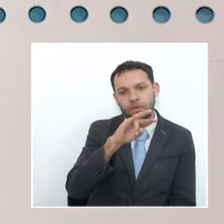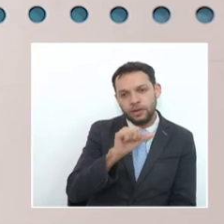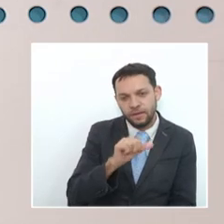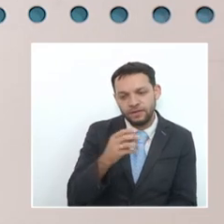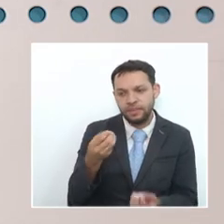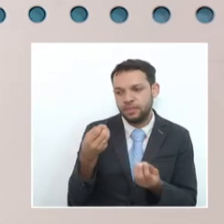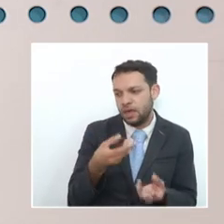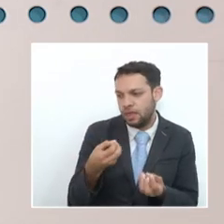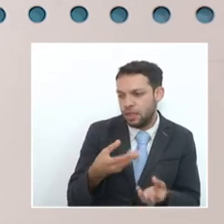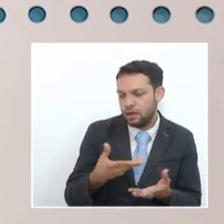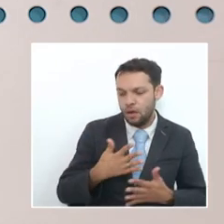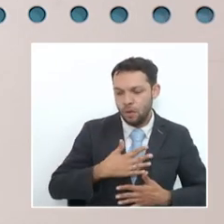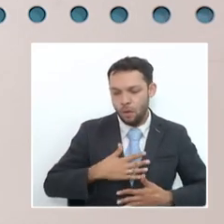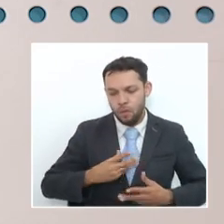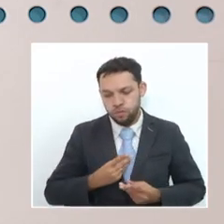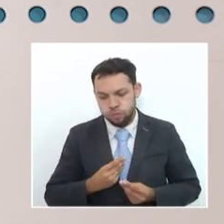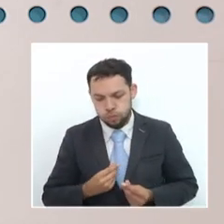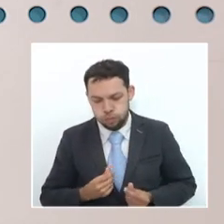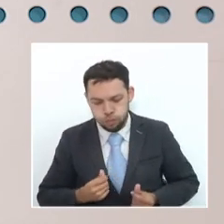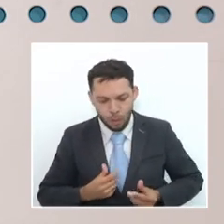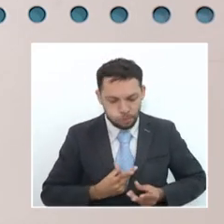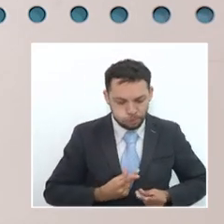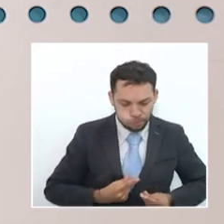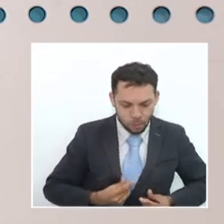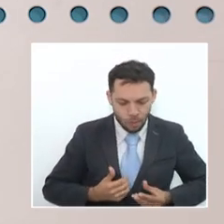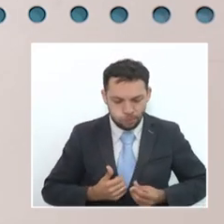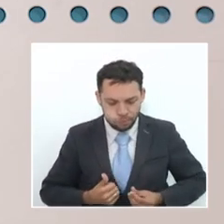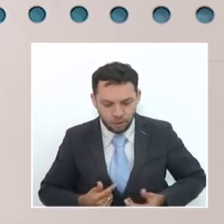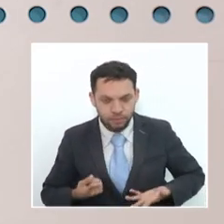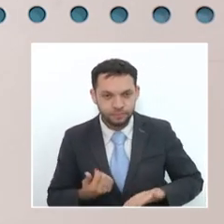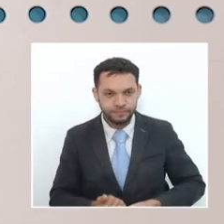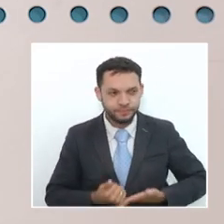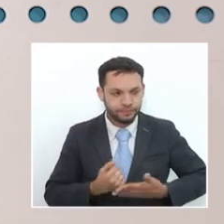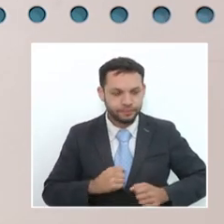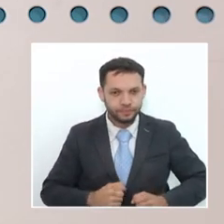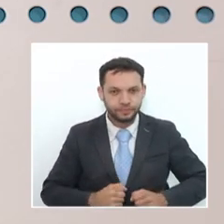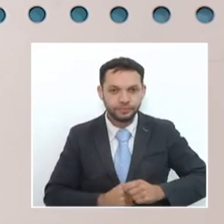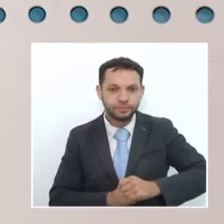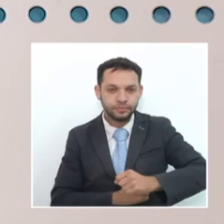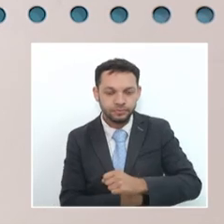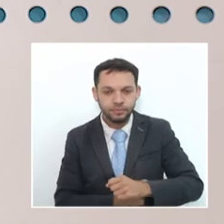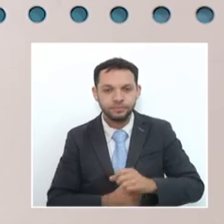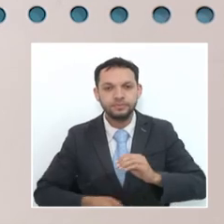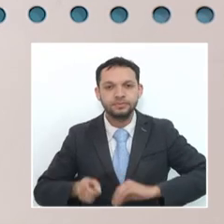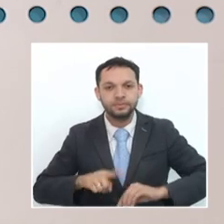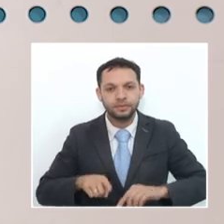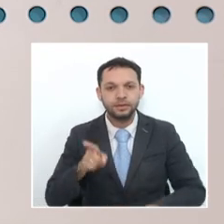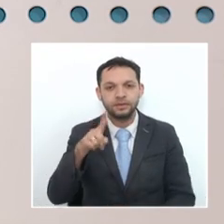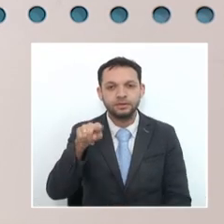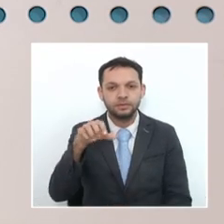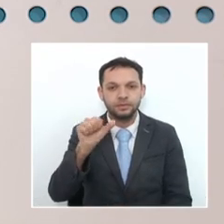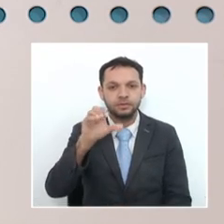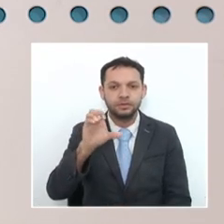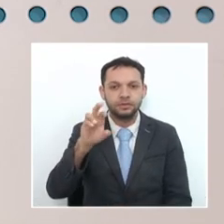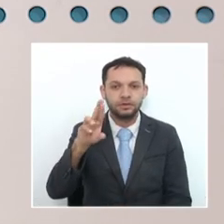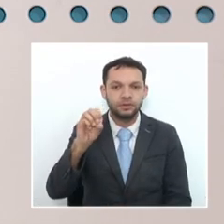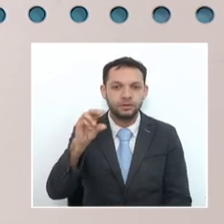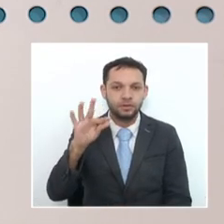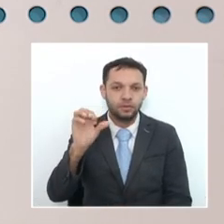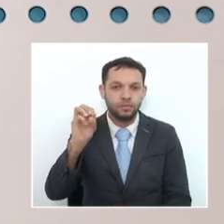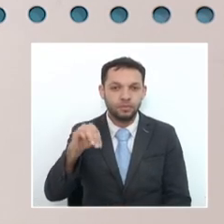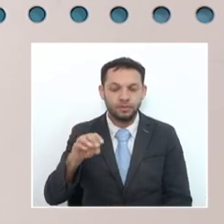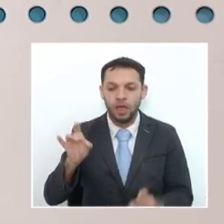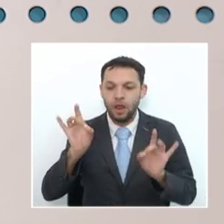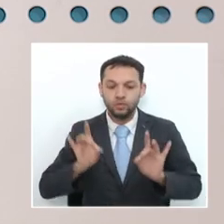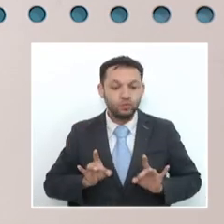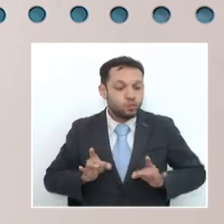eso. Inclusive cuando tiene mucho estreñimiento, yo lo doy enzimas digestivas como el sacrotina aloe. Pero eso no es de... A ver,